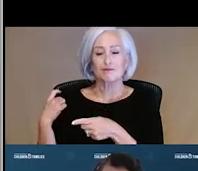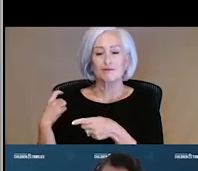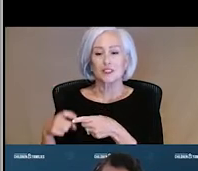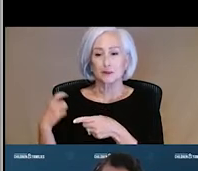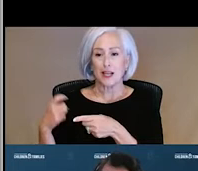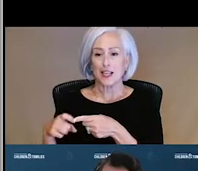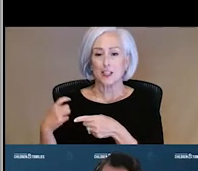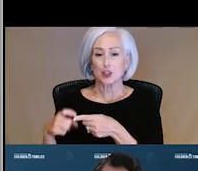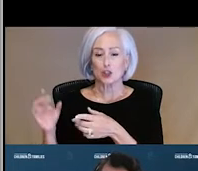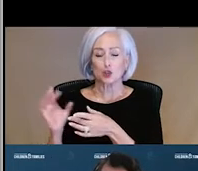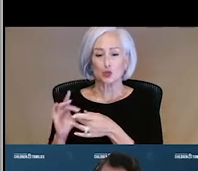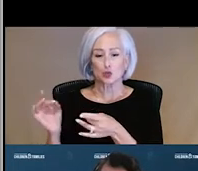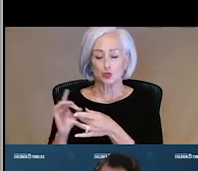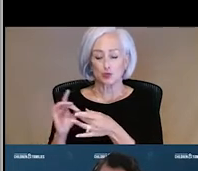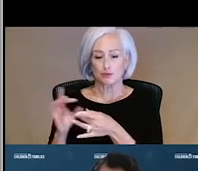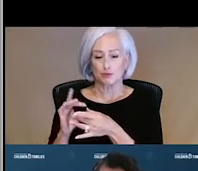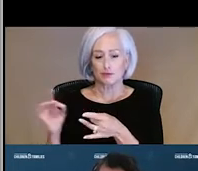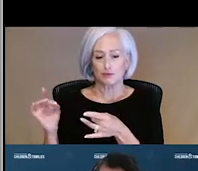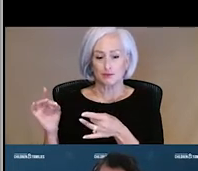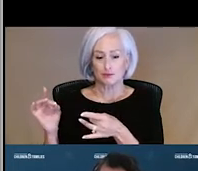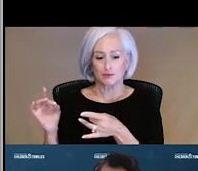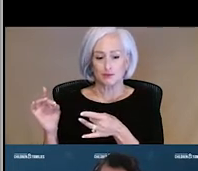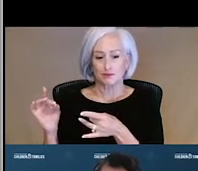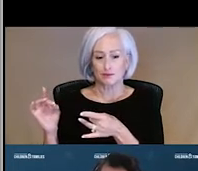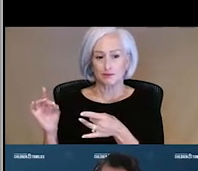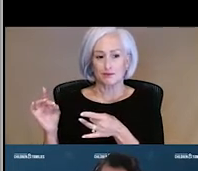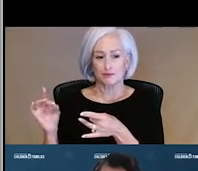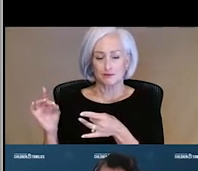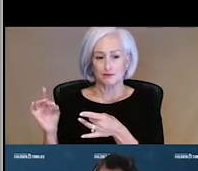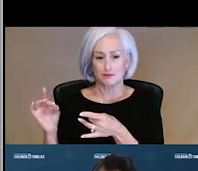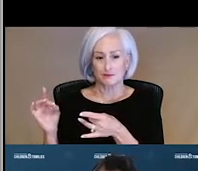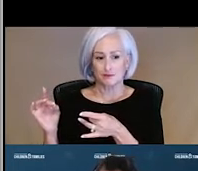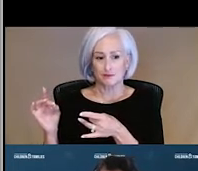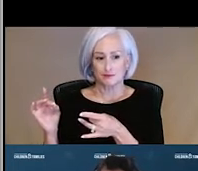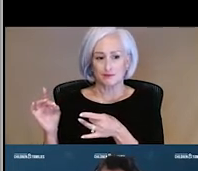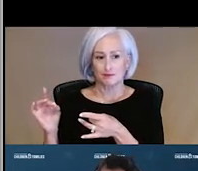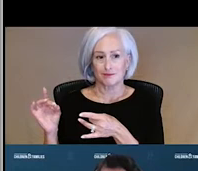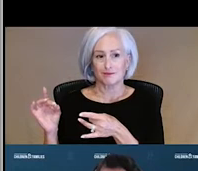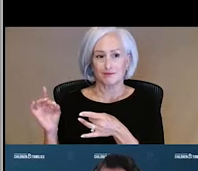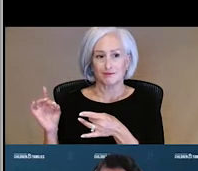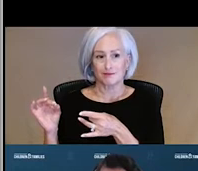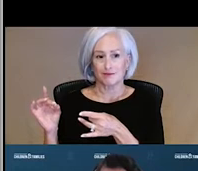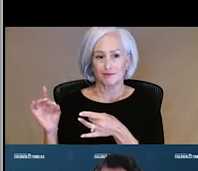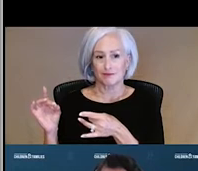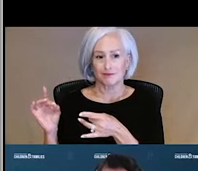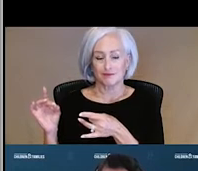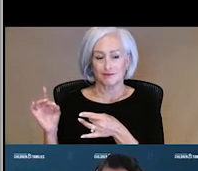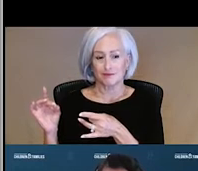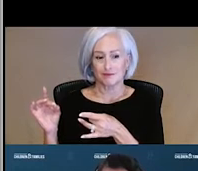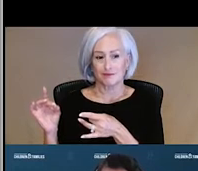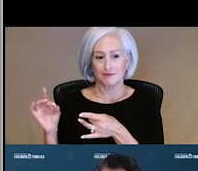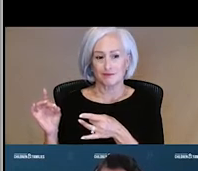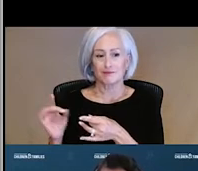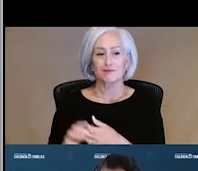esquina de la pantalla. Seleccione Language Interpretation, que es la interpretación del idioma, luego elija su idioma y haga clic en Done.